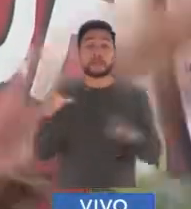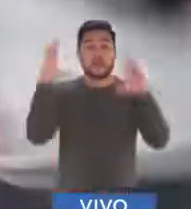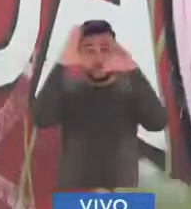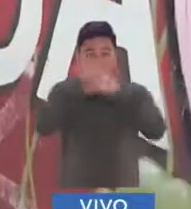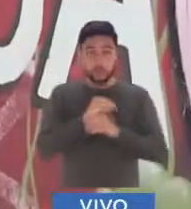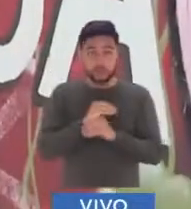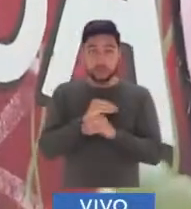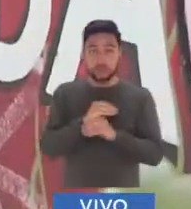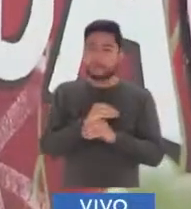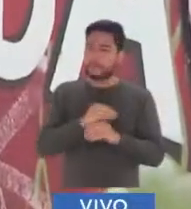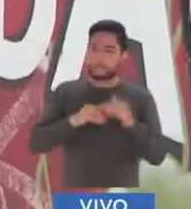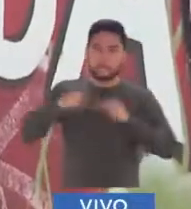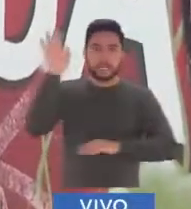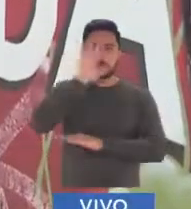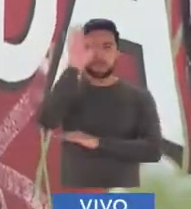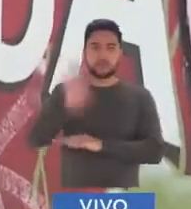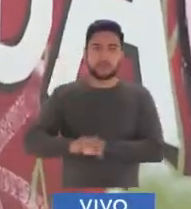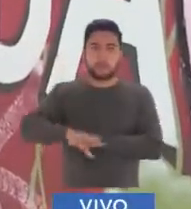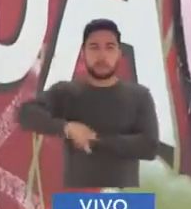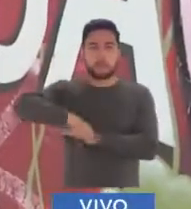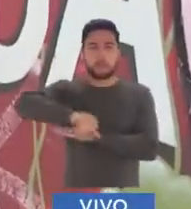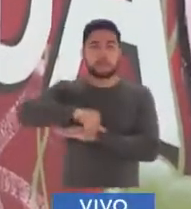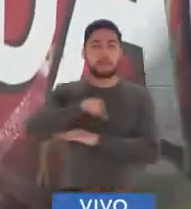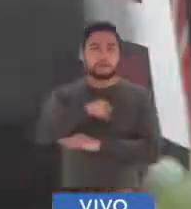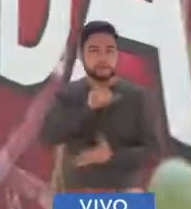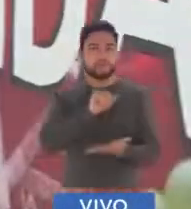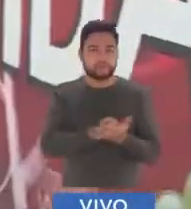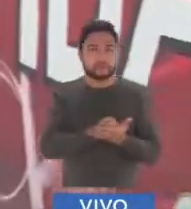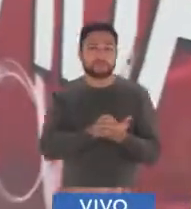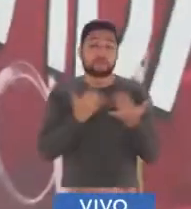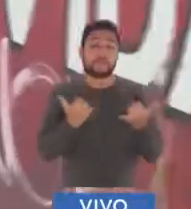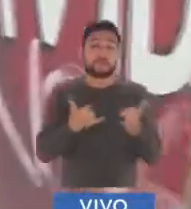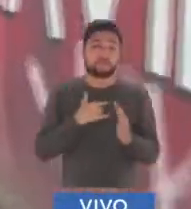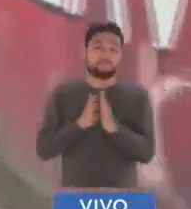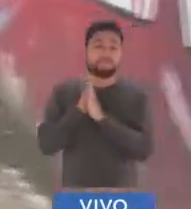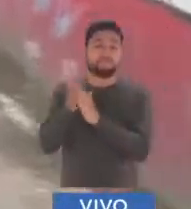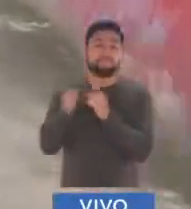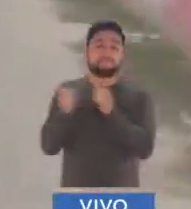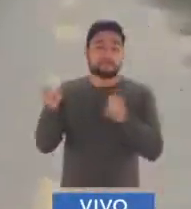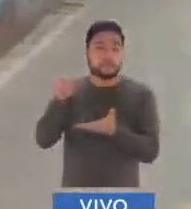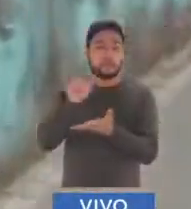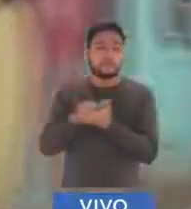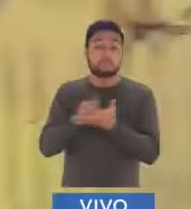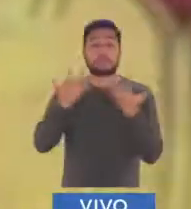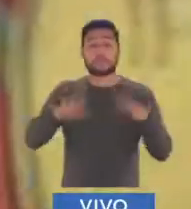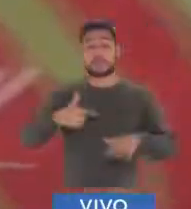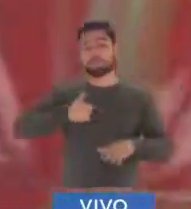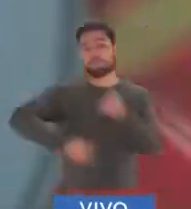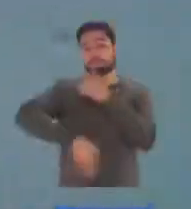noche, es donde más están hurtando bicicletas en Bogotá. Así que Rosy y Jessica, yo me voy a